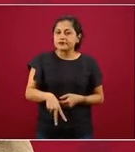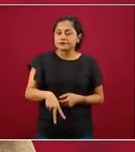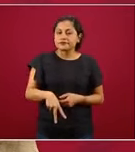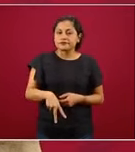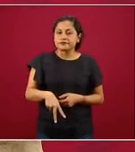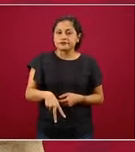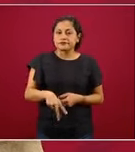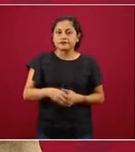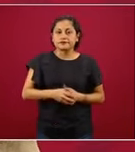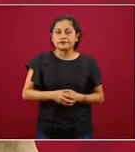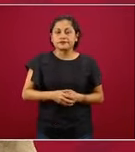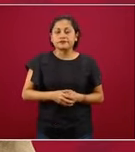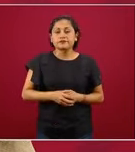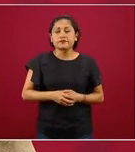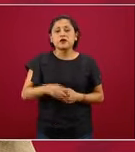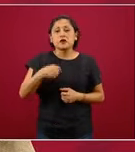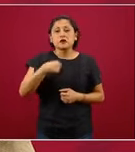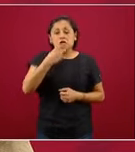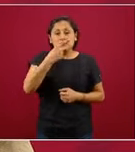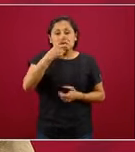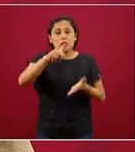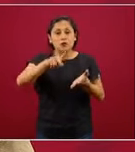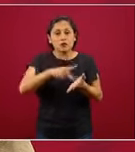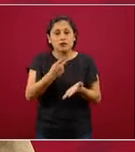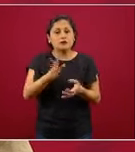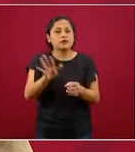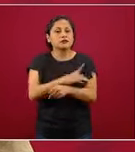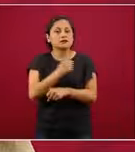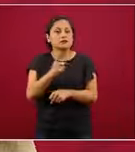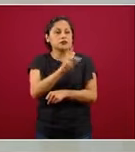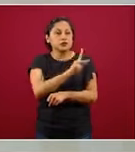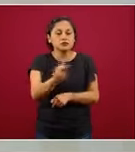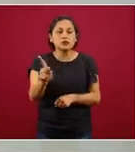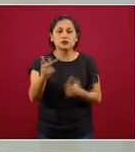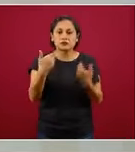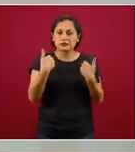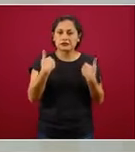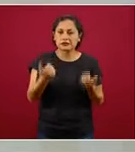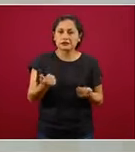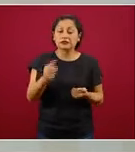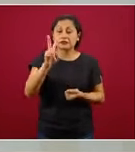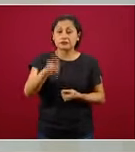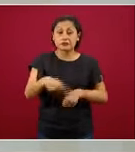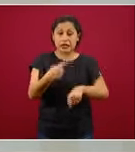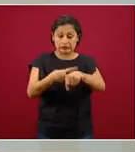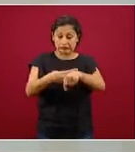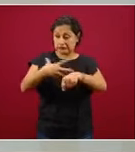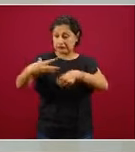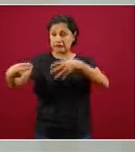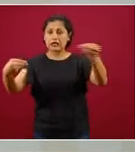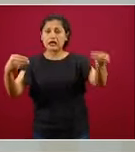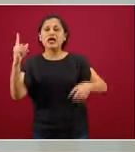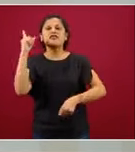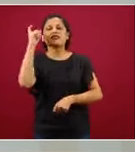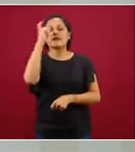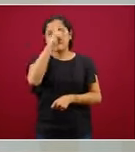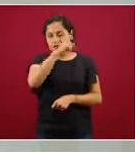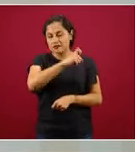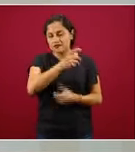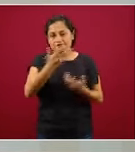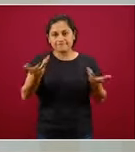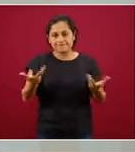todos claro lo complejo que es el manejo de una epidemia. Y es natural